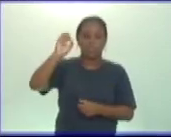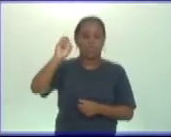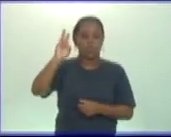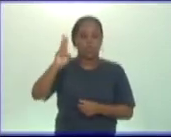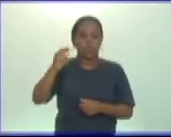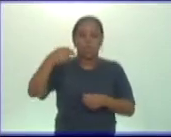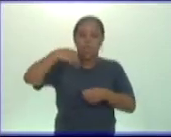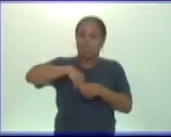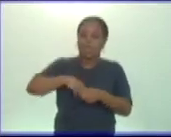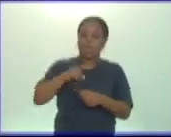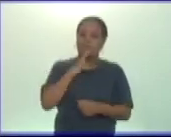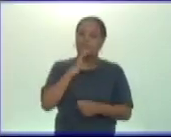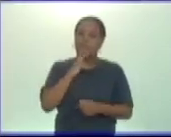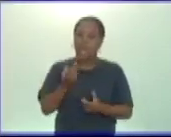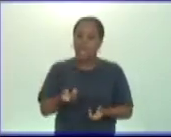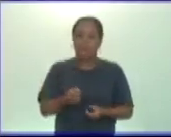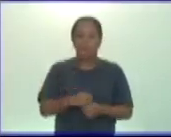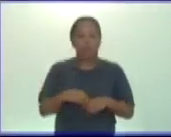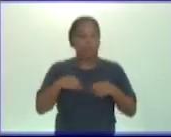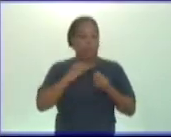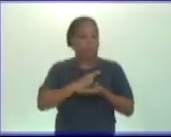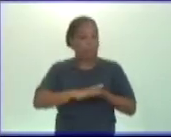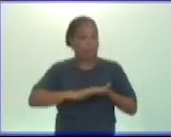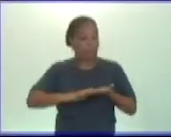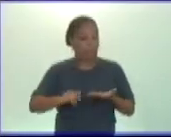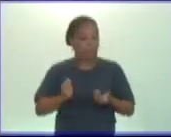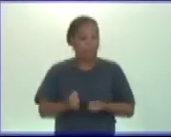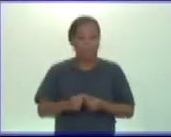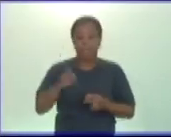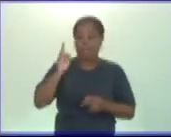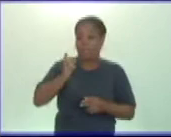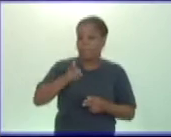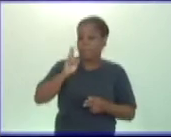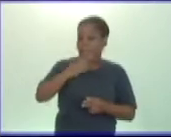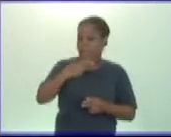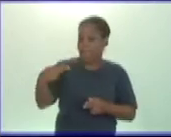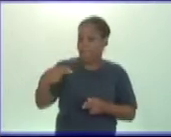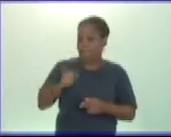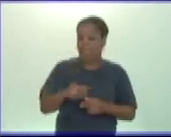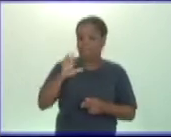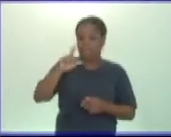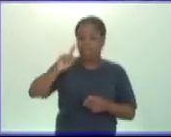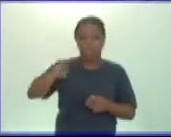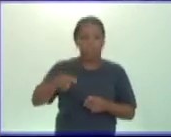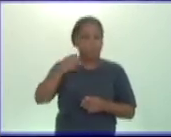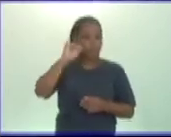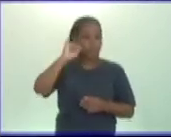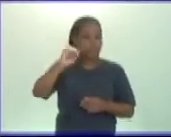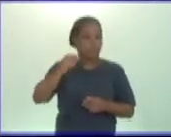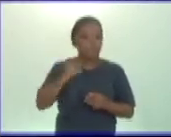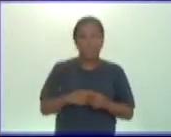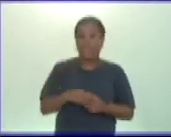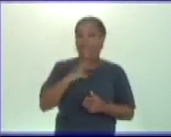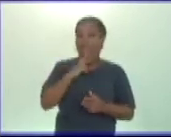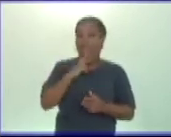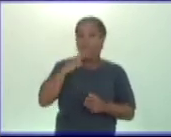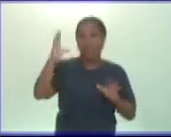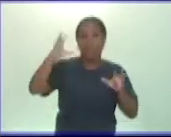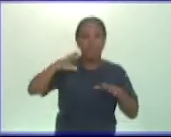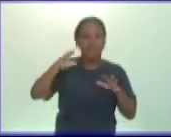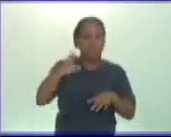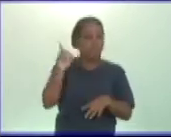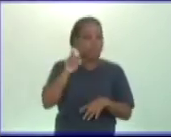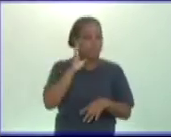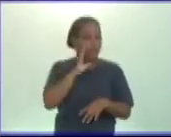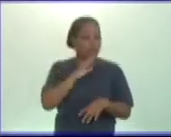agua, lo que proporciona un valor de pH de 5.6 al agua de lluvia sin contaminar.